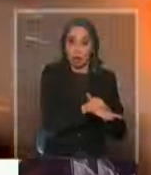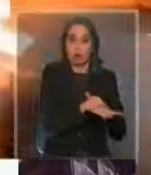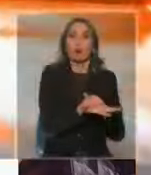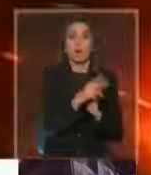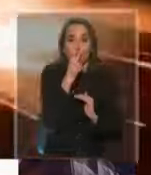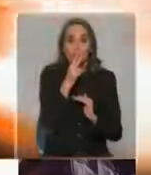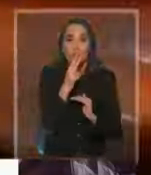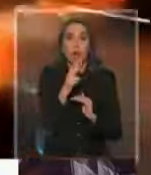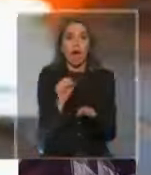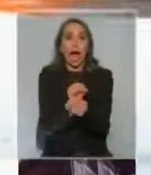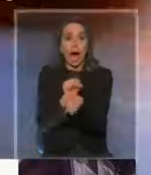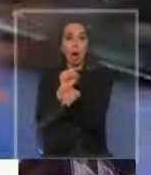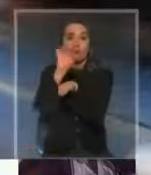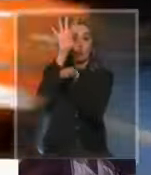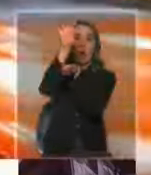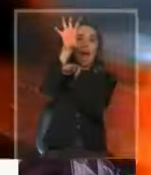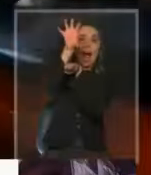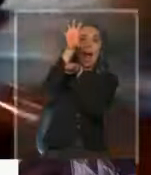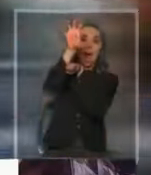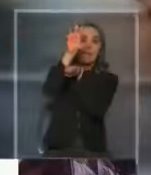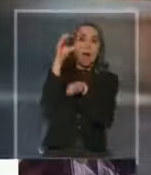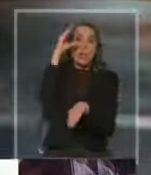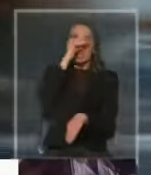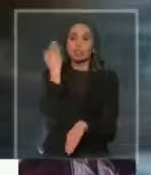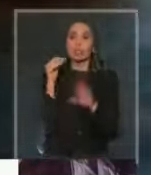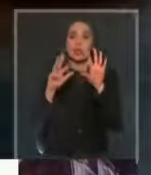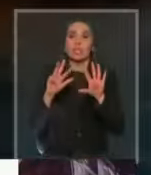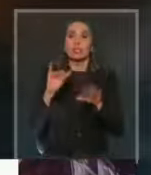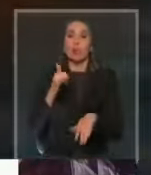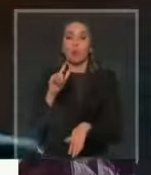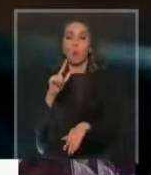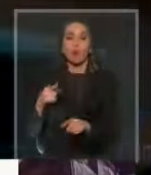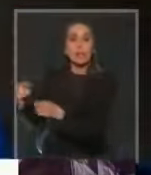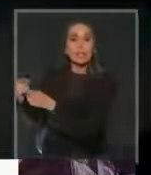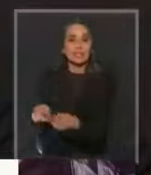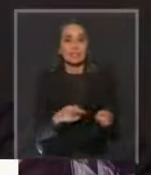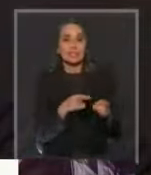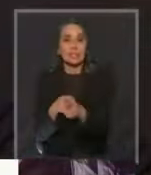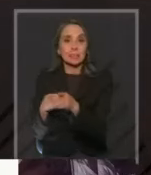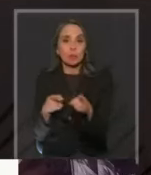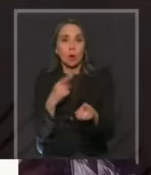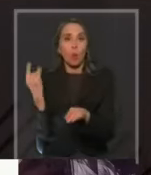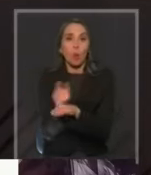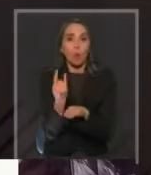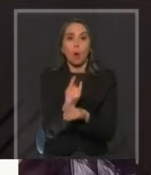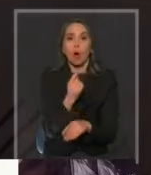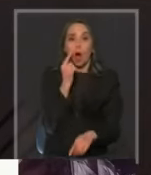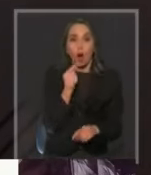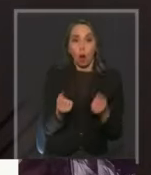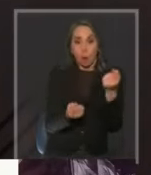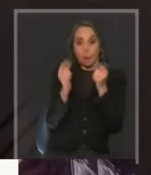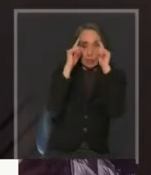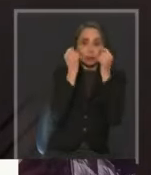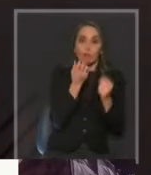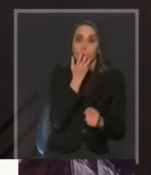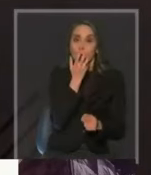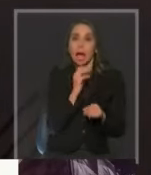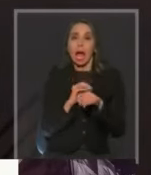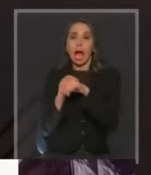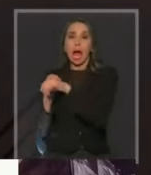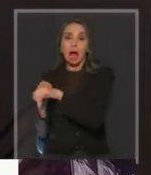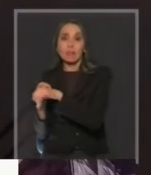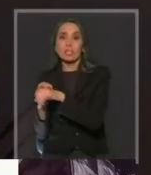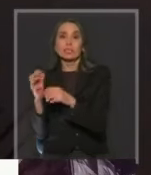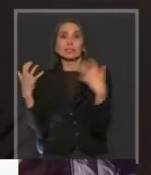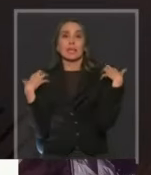imágenes de los carros que participaron la noche del 19 de julio en la persecución. Central, para conocimiento, la encargada